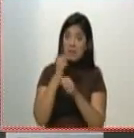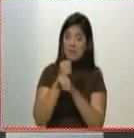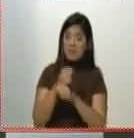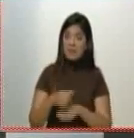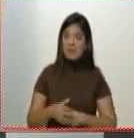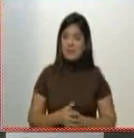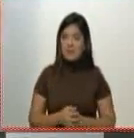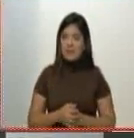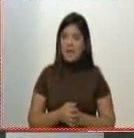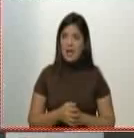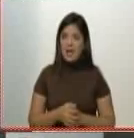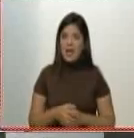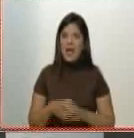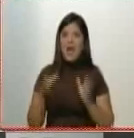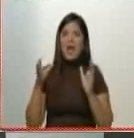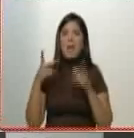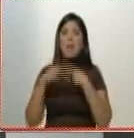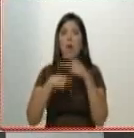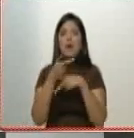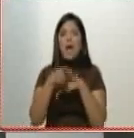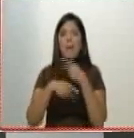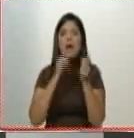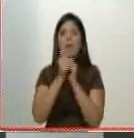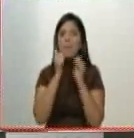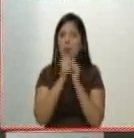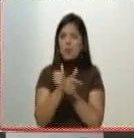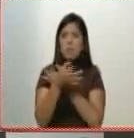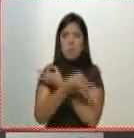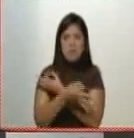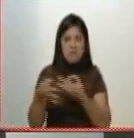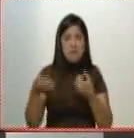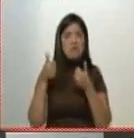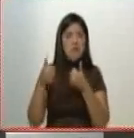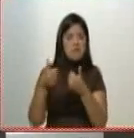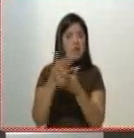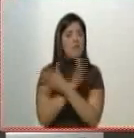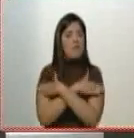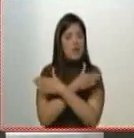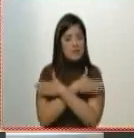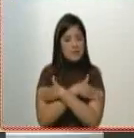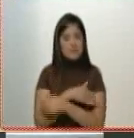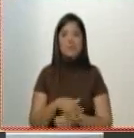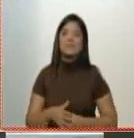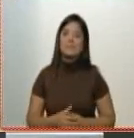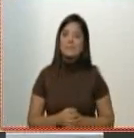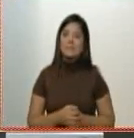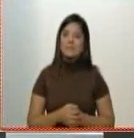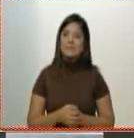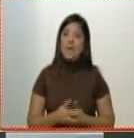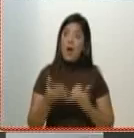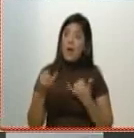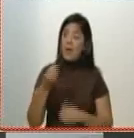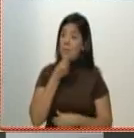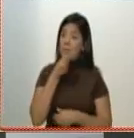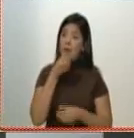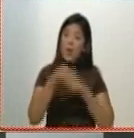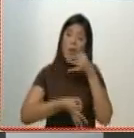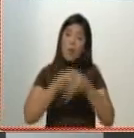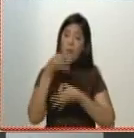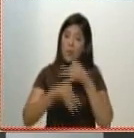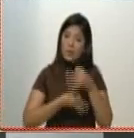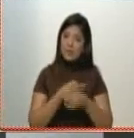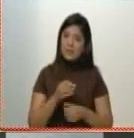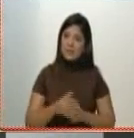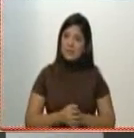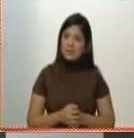Sí, rompiendo la liga. Excelente, los felicito. Bueno, vamos a darle la palabra rompiendo la liga, pues, va describiendo todo. Sí, es parte de